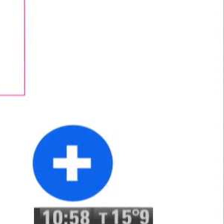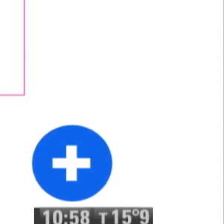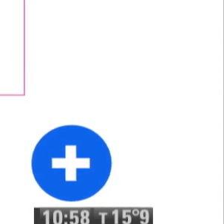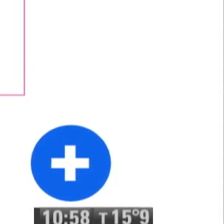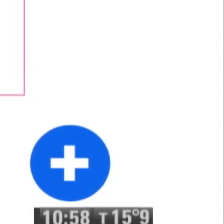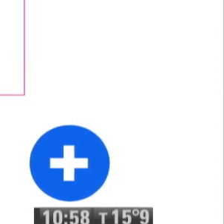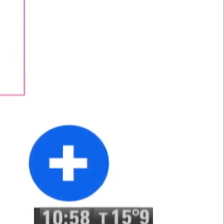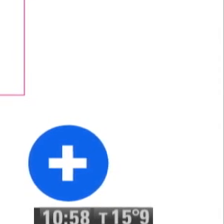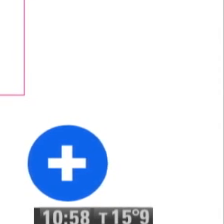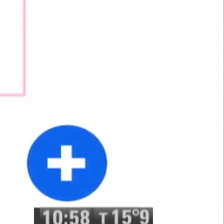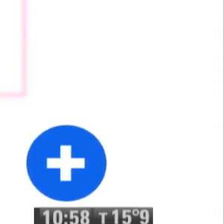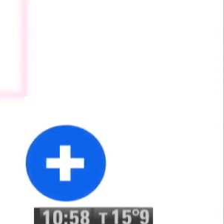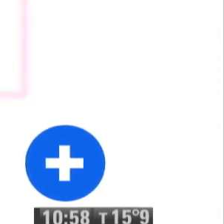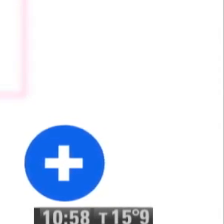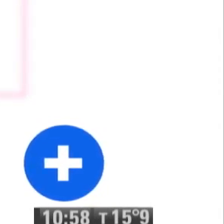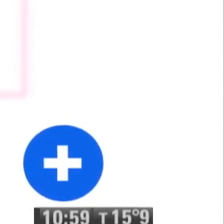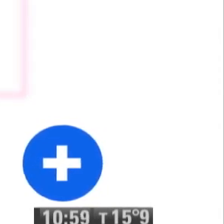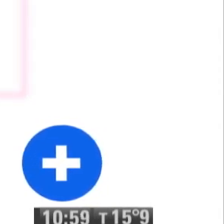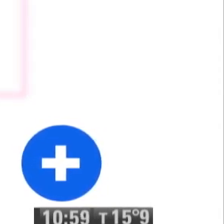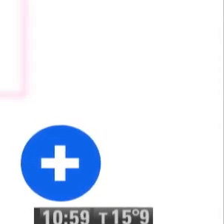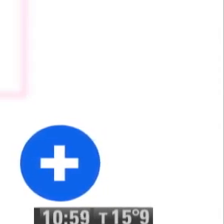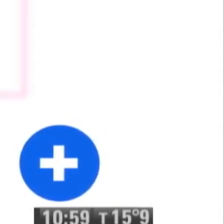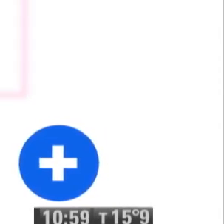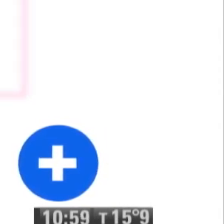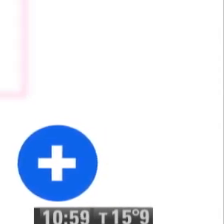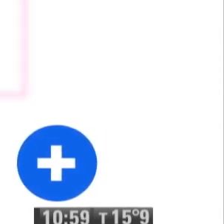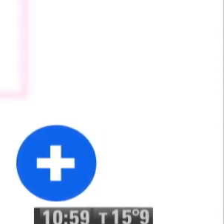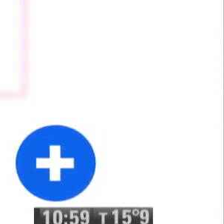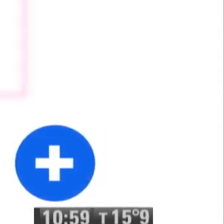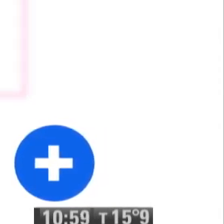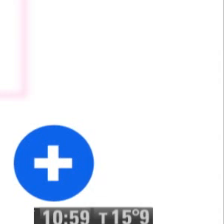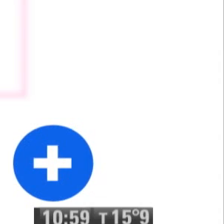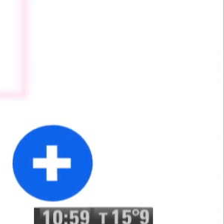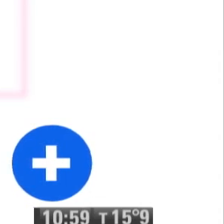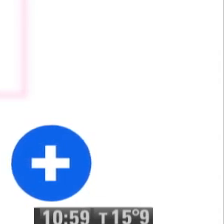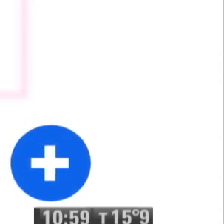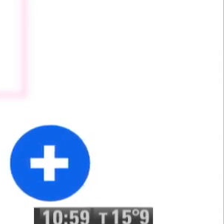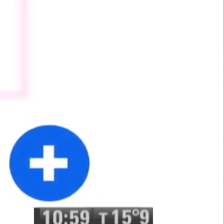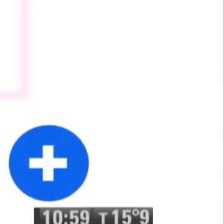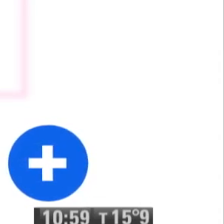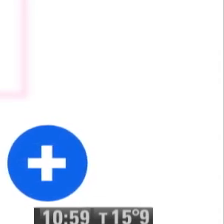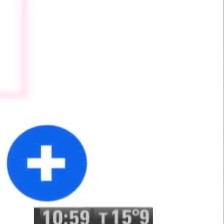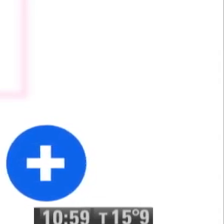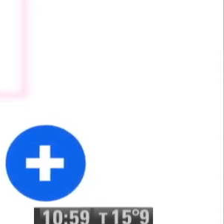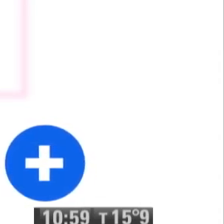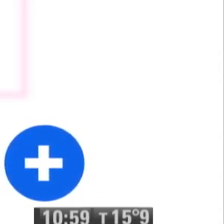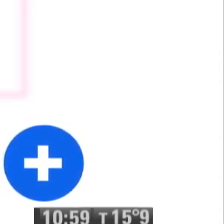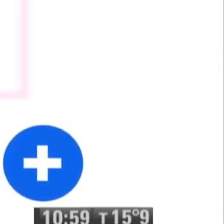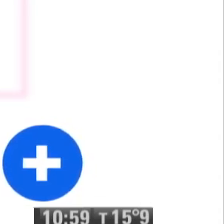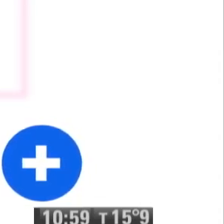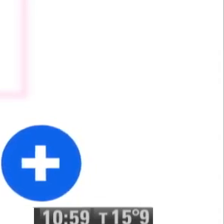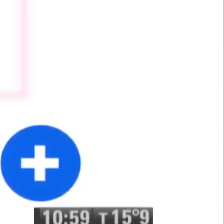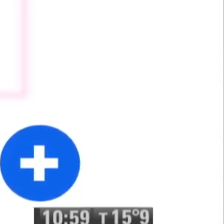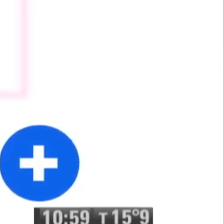podés ver el contenido de sexto y séptimo o sexto y primer año de 9 a 11 las materias del ciclo básico del secundario